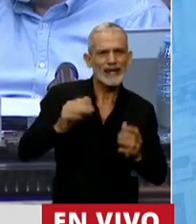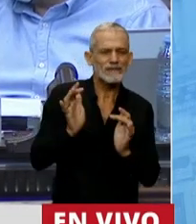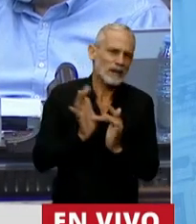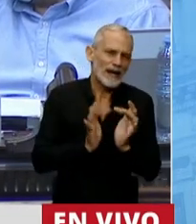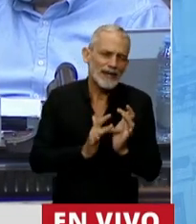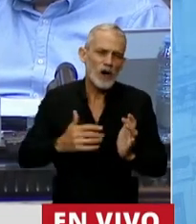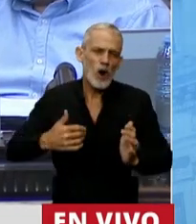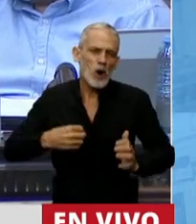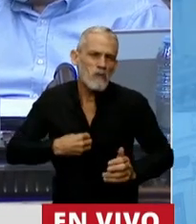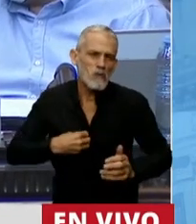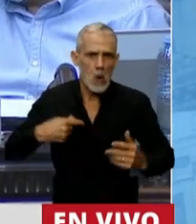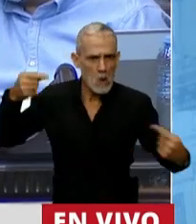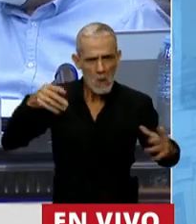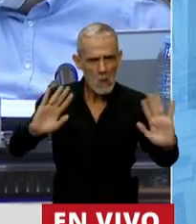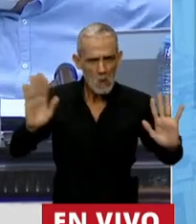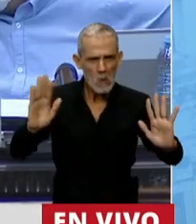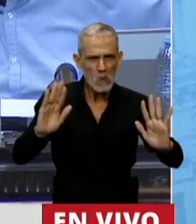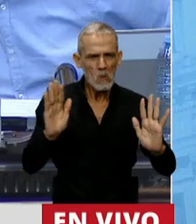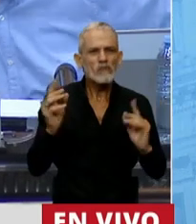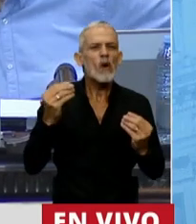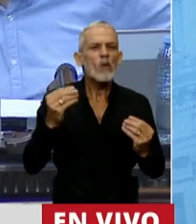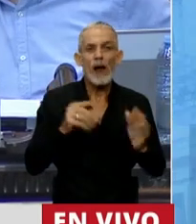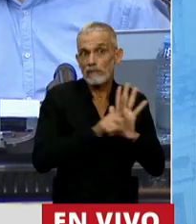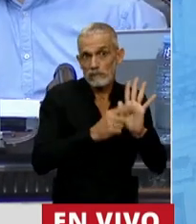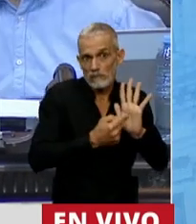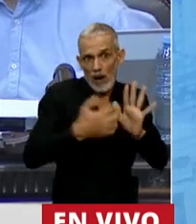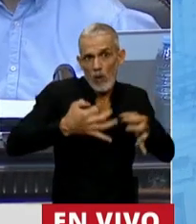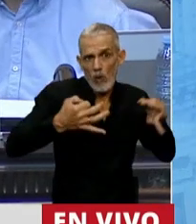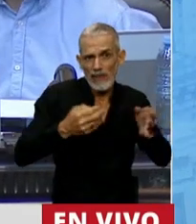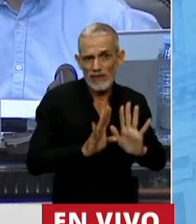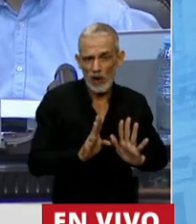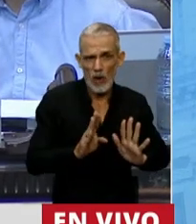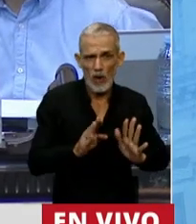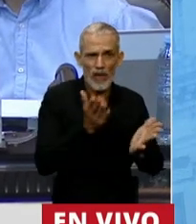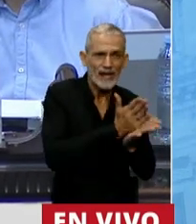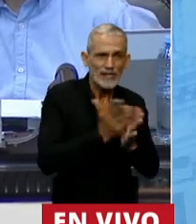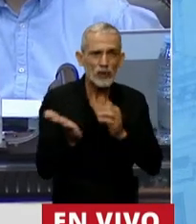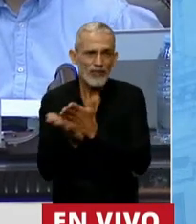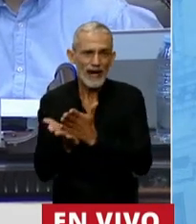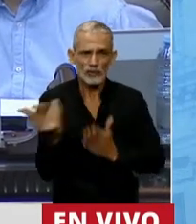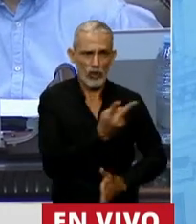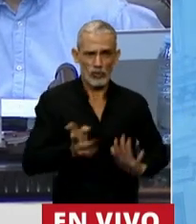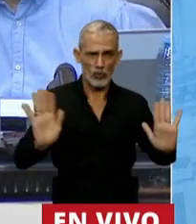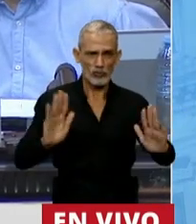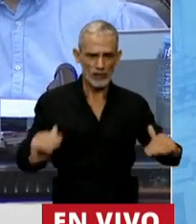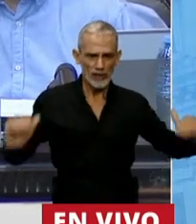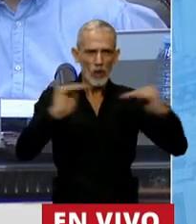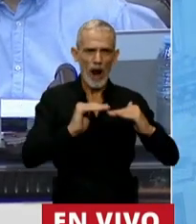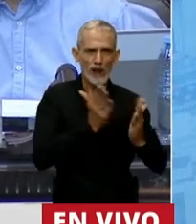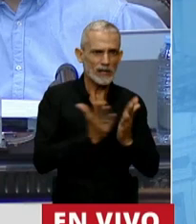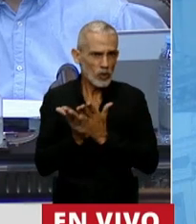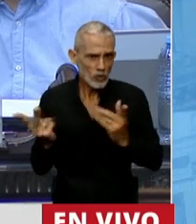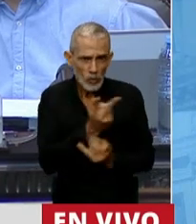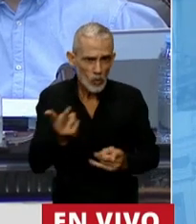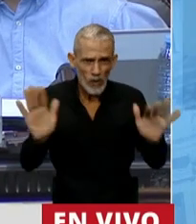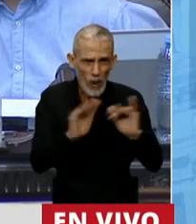de una cuestión de conflicto jurídico, de dos derechos con el mismo rango y sobre